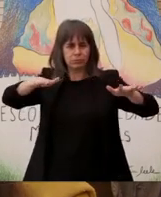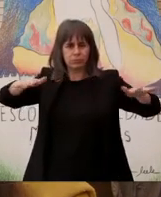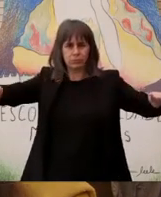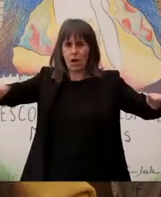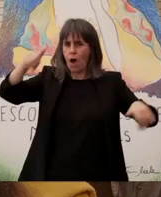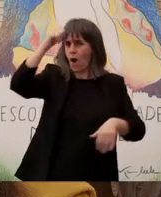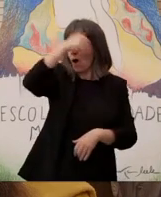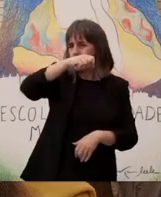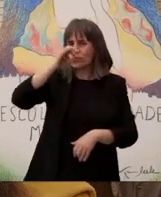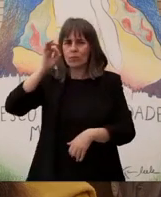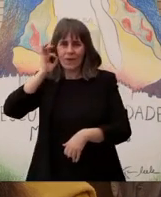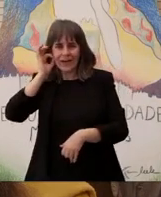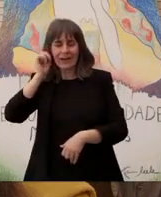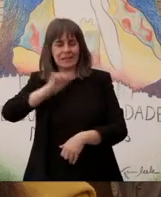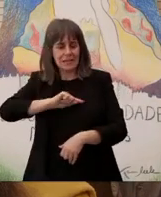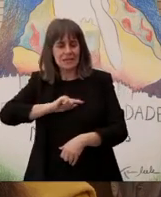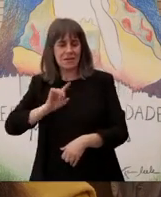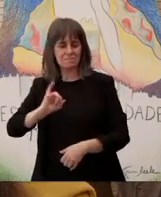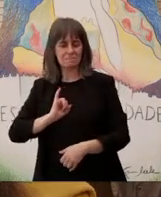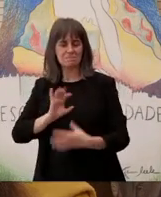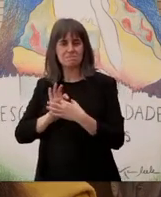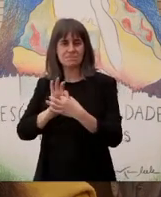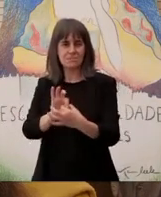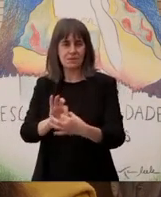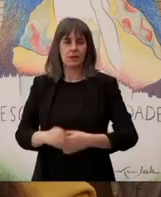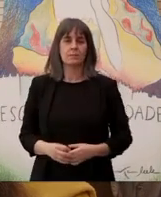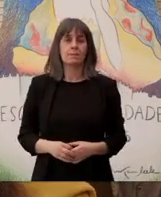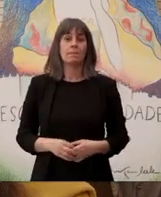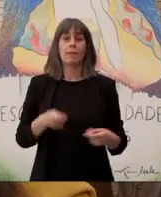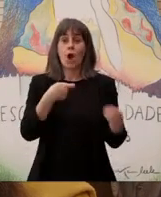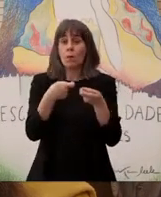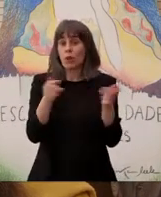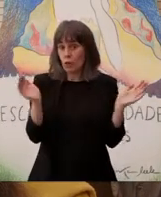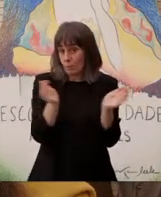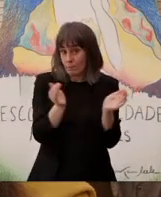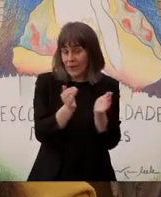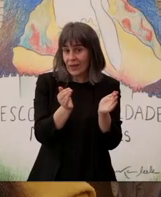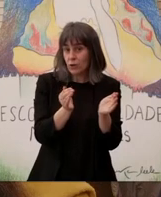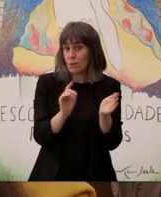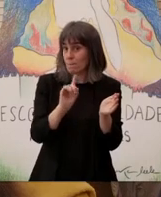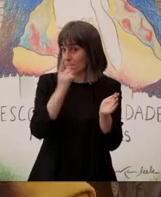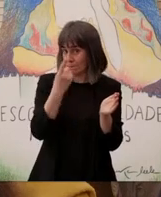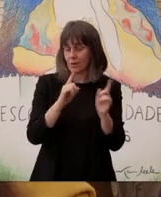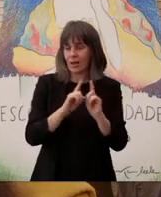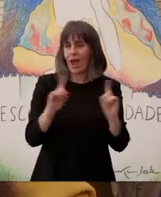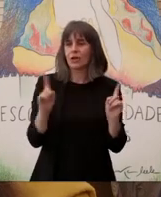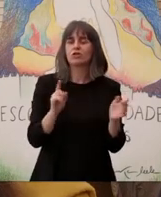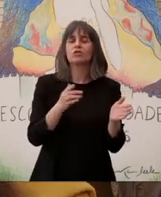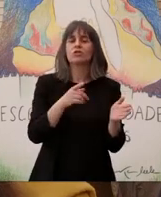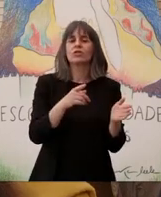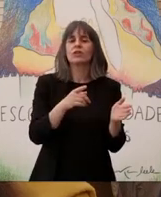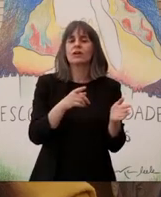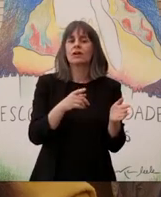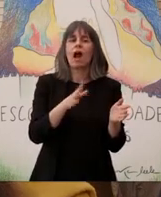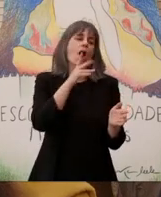los hombres y mujeres que se sintieron interpelados e interpeladas ahí los comercios pequeños lo primero ano ahora sano nos llama atención